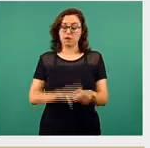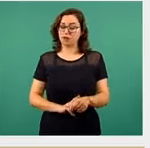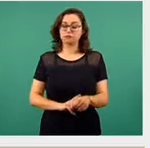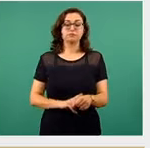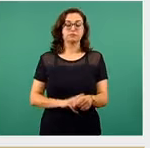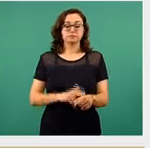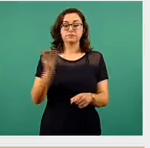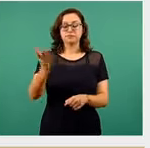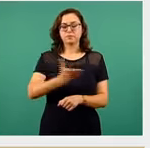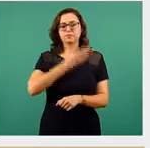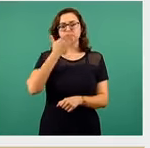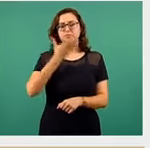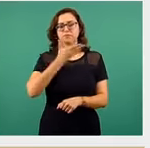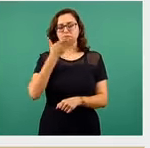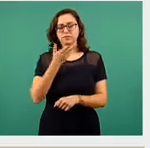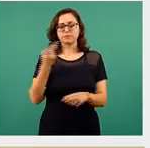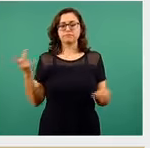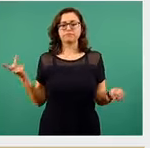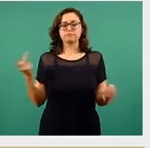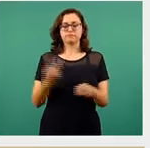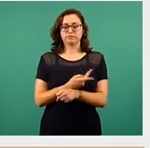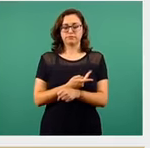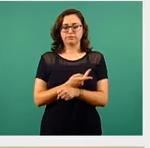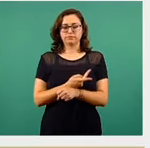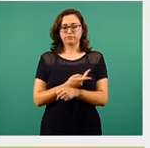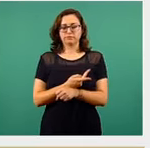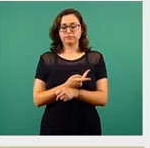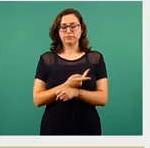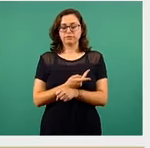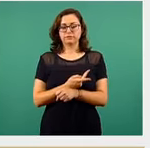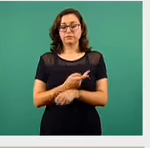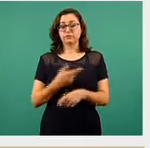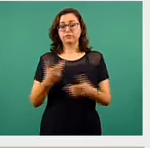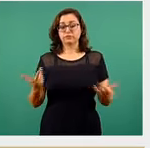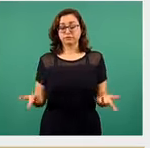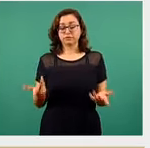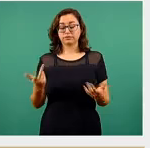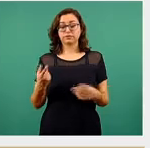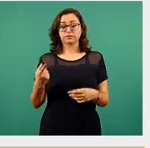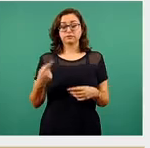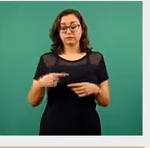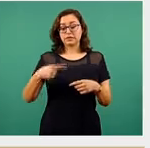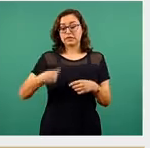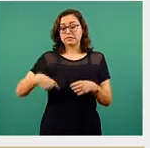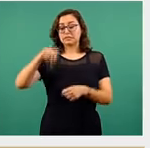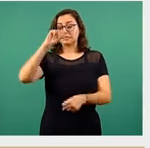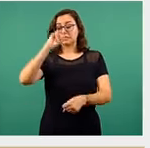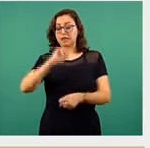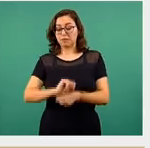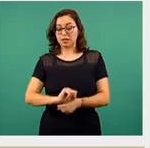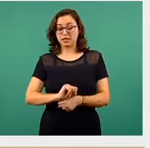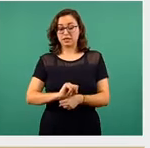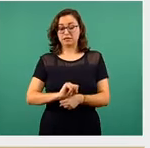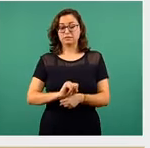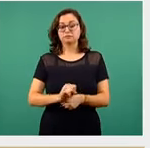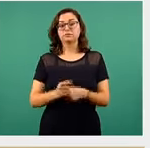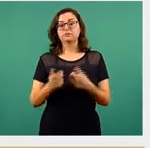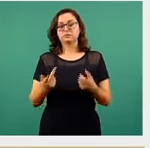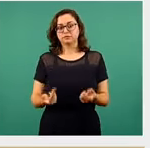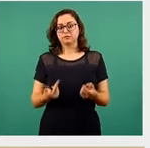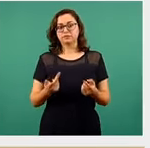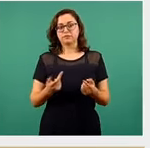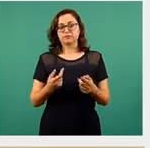decir? La semana y la curva epidémica, como lo hemos señalado ya en varias ocasiones, tiene esta forma de haber tenido un